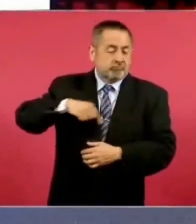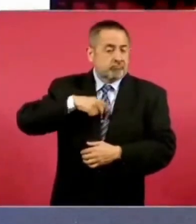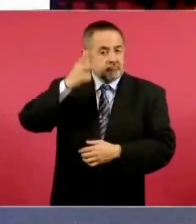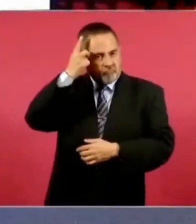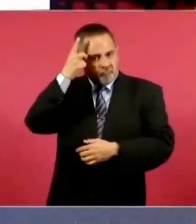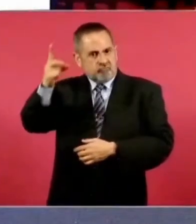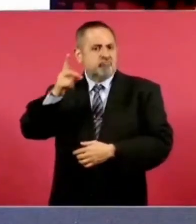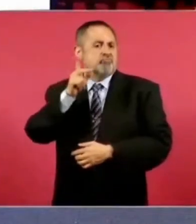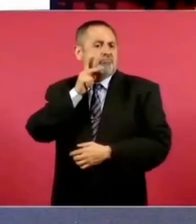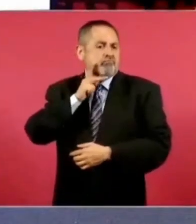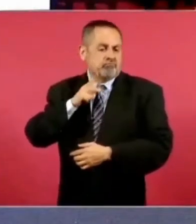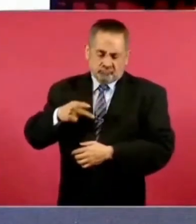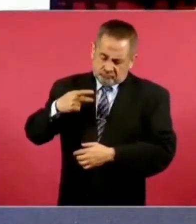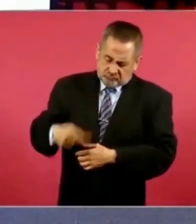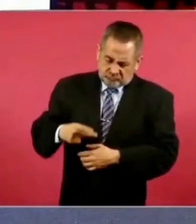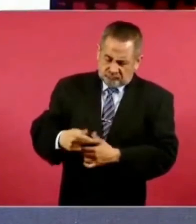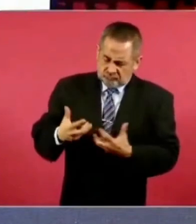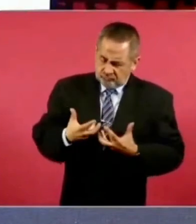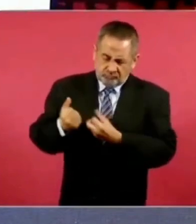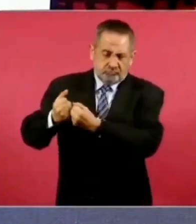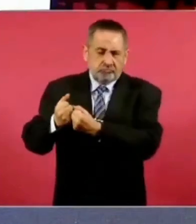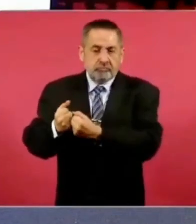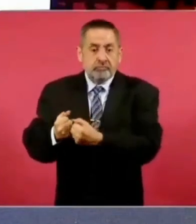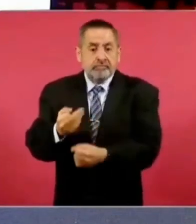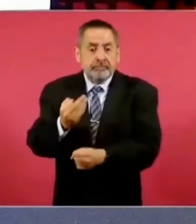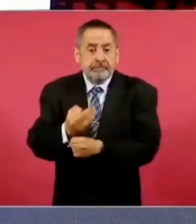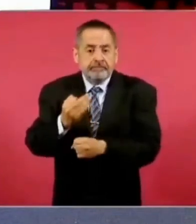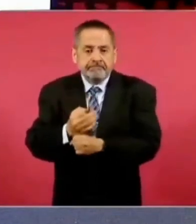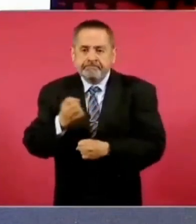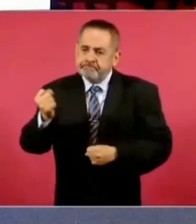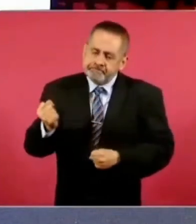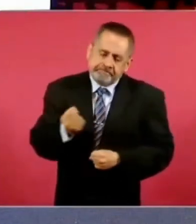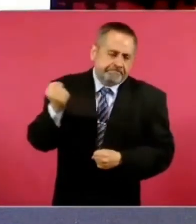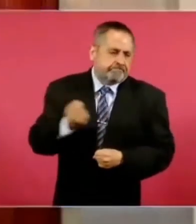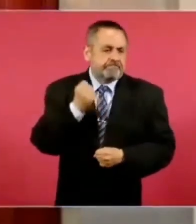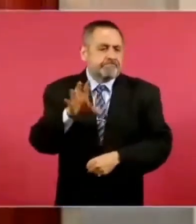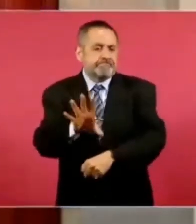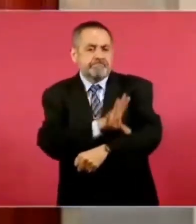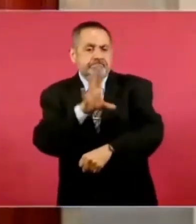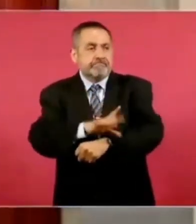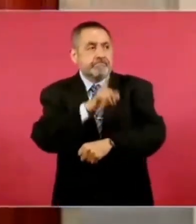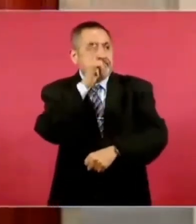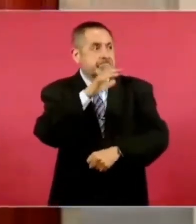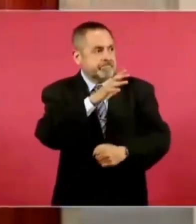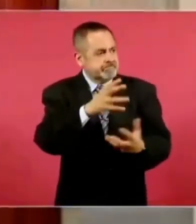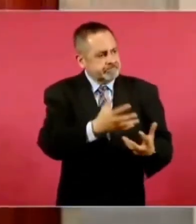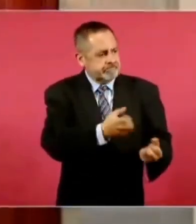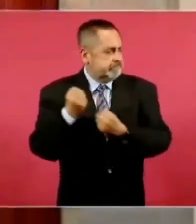petróleo. Hoy le tocó, por fortuna, a la energía eléctrica.